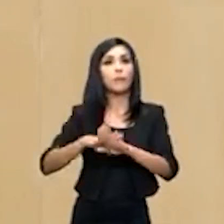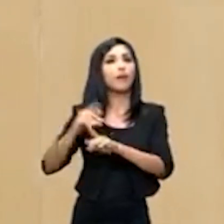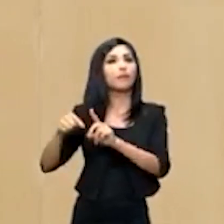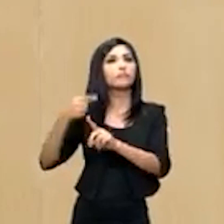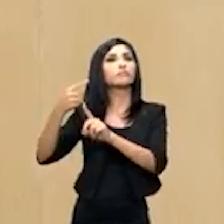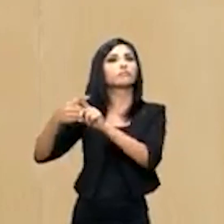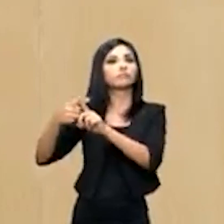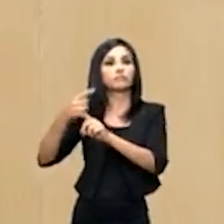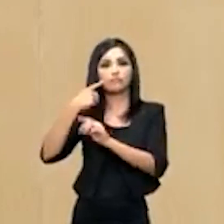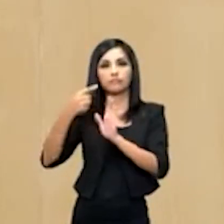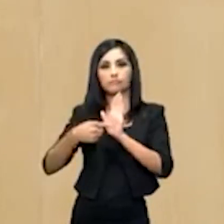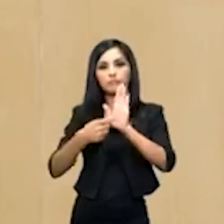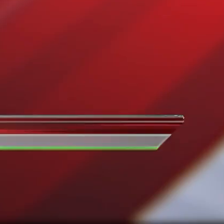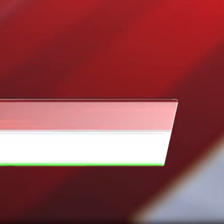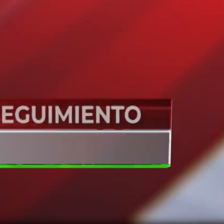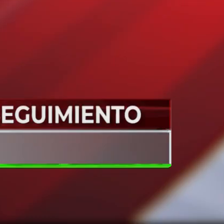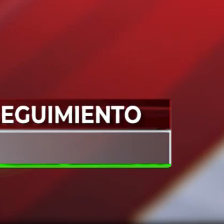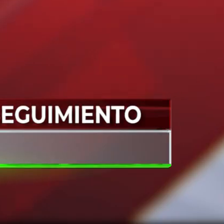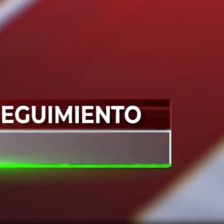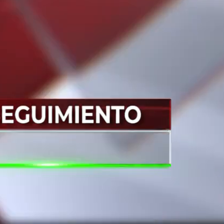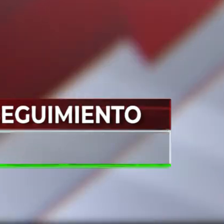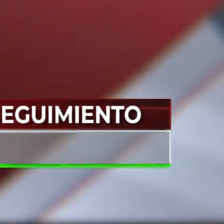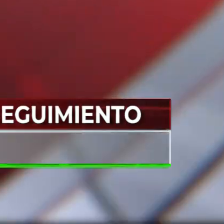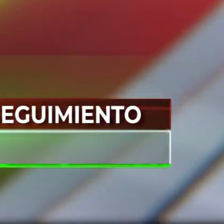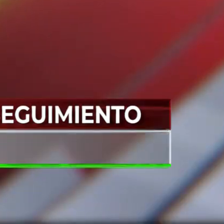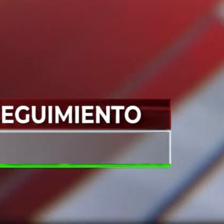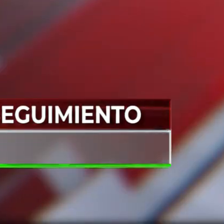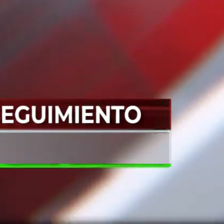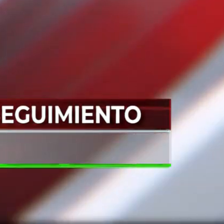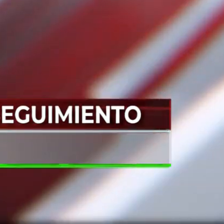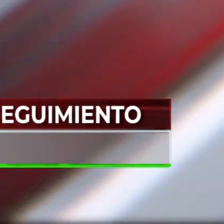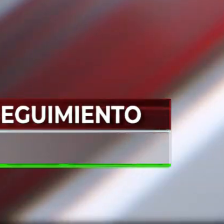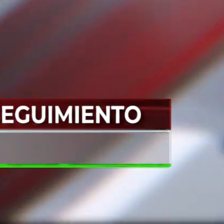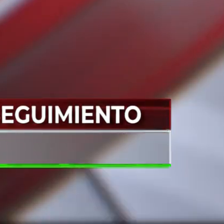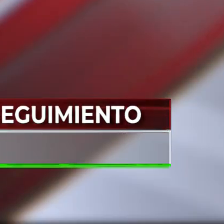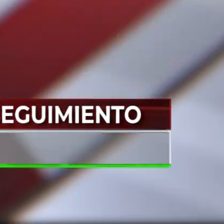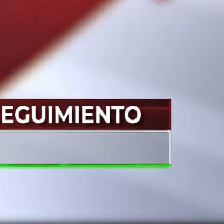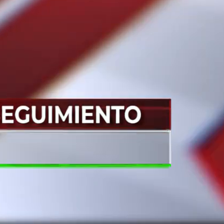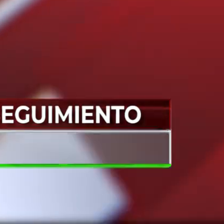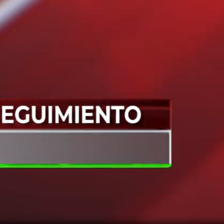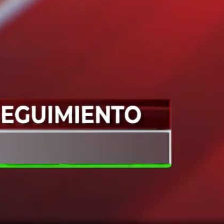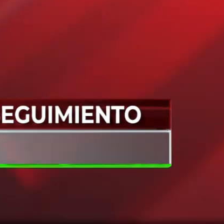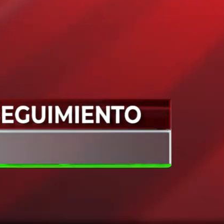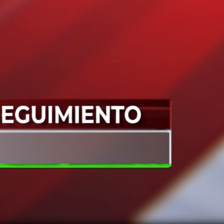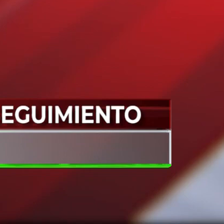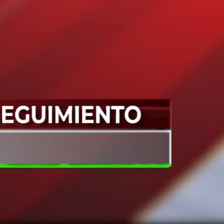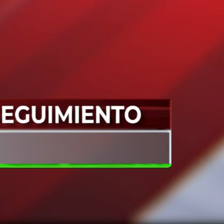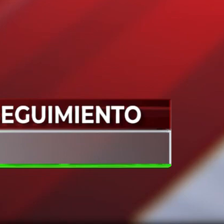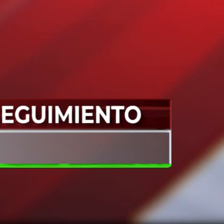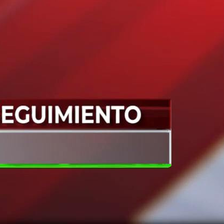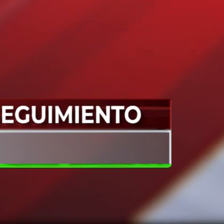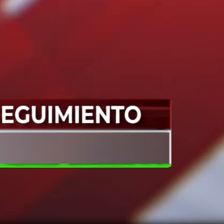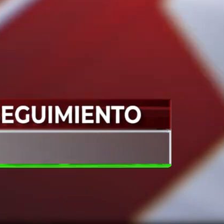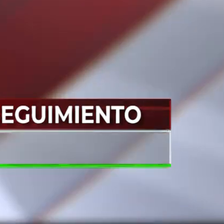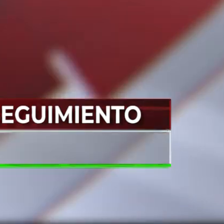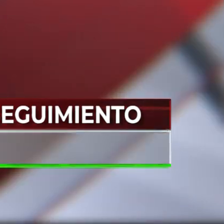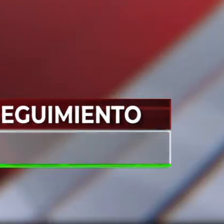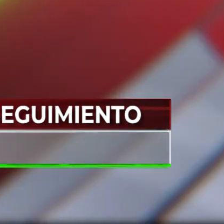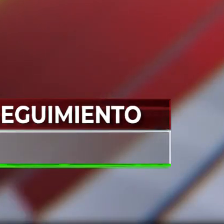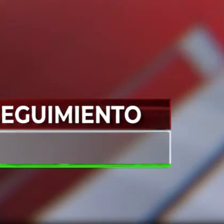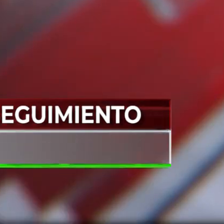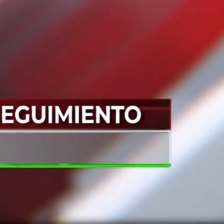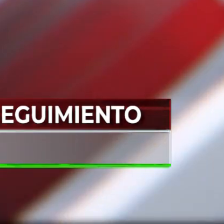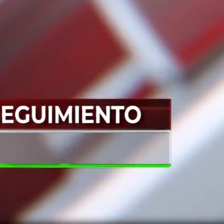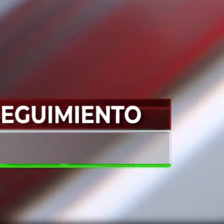aumentó. La legisladora del grupo parlamentario de Morena argumentó que una de las deficiencias en las investigaciones de estos